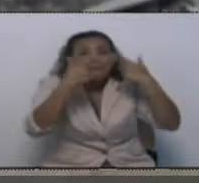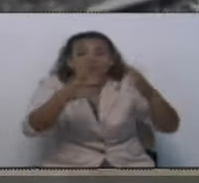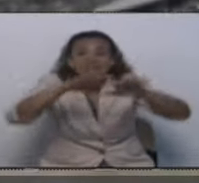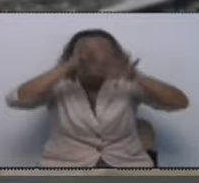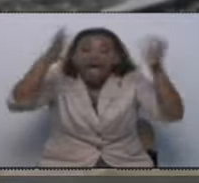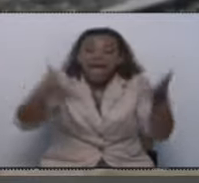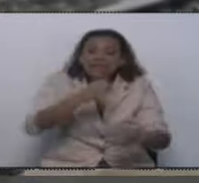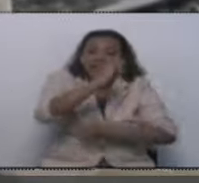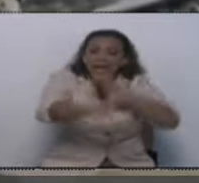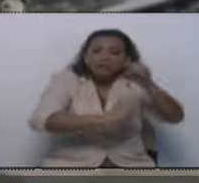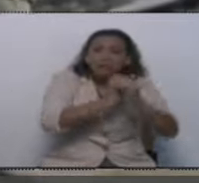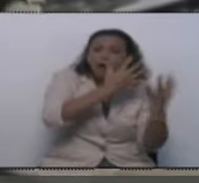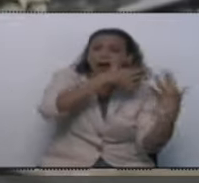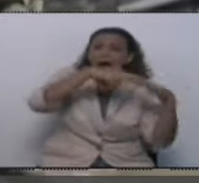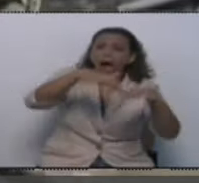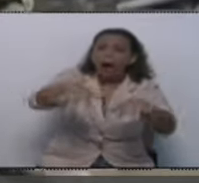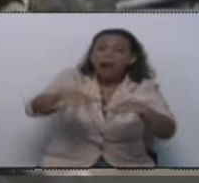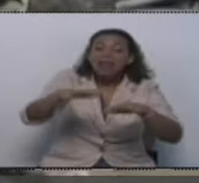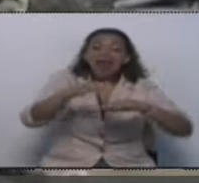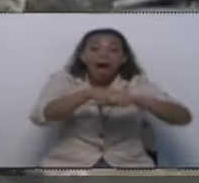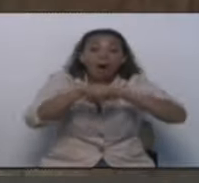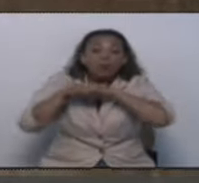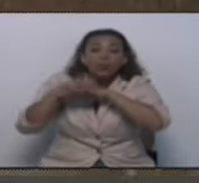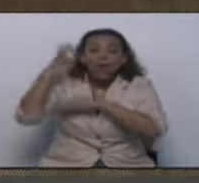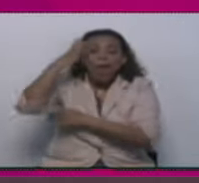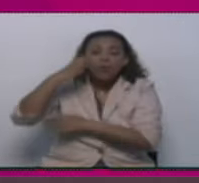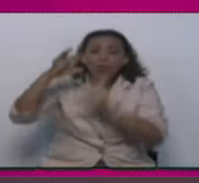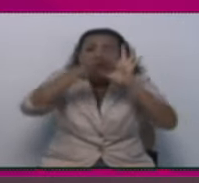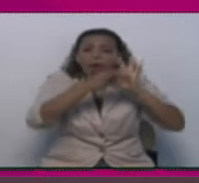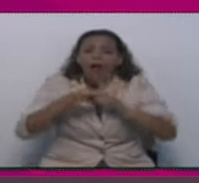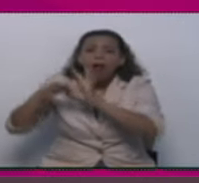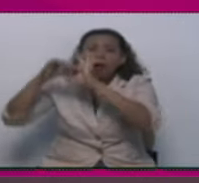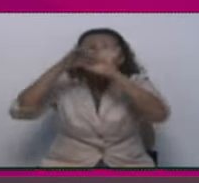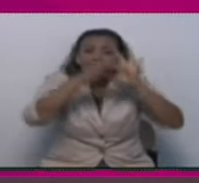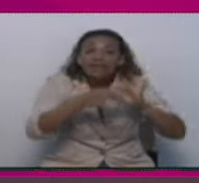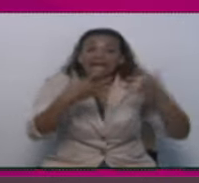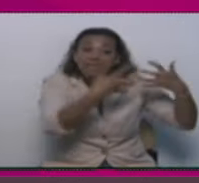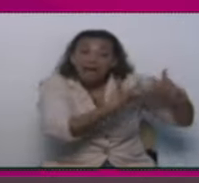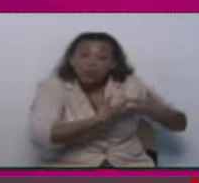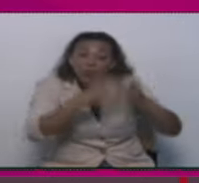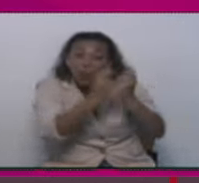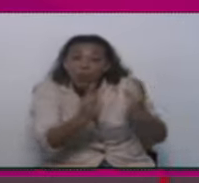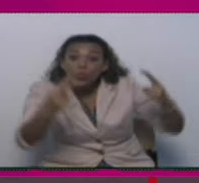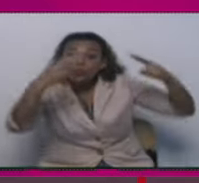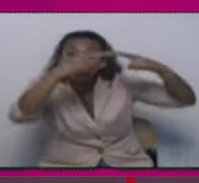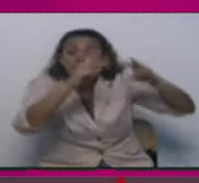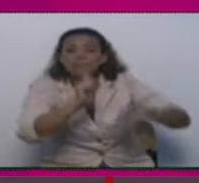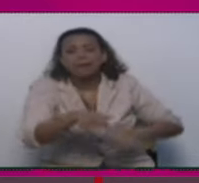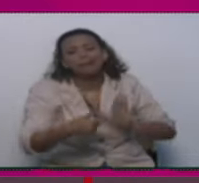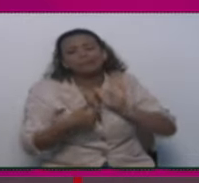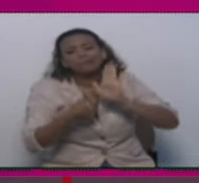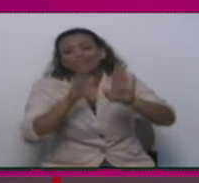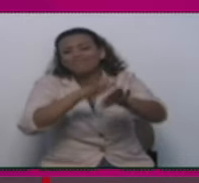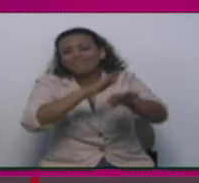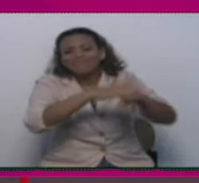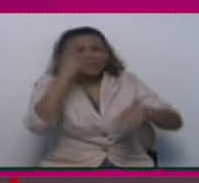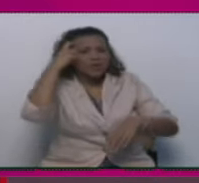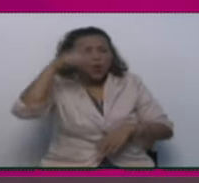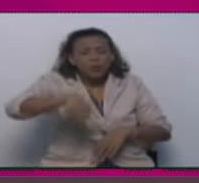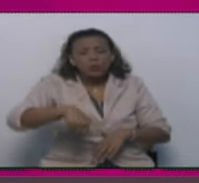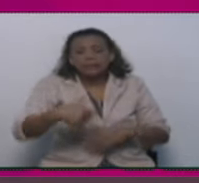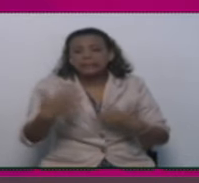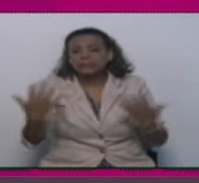de la Unión Europea, a la vista de las Naciones Unidas. Señor Presidente, en